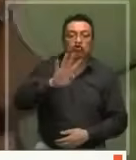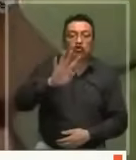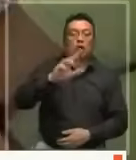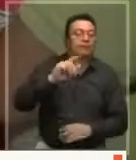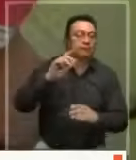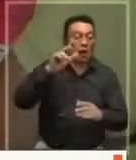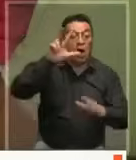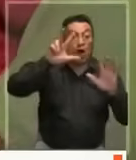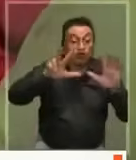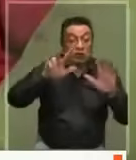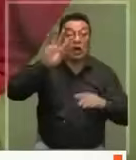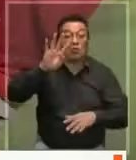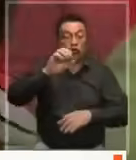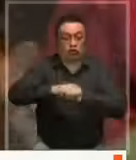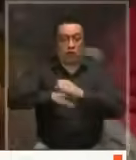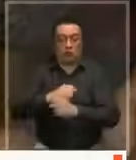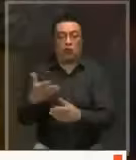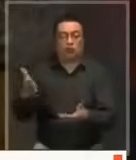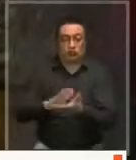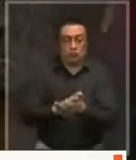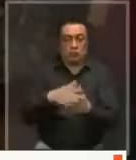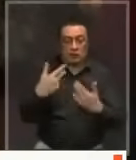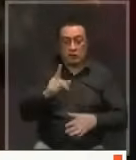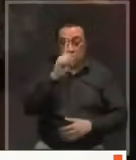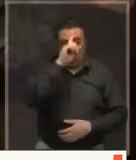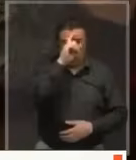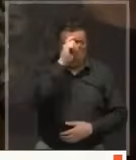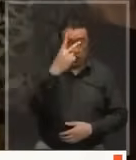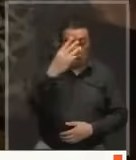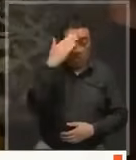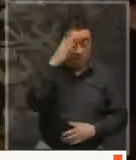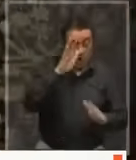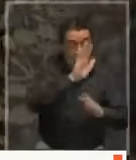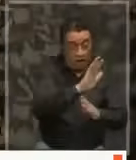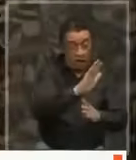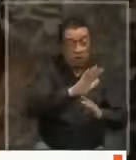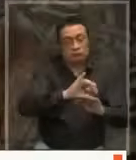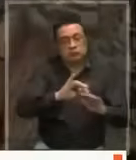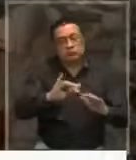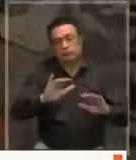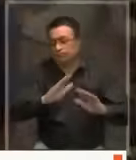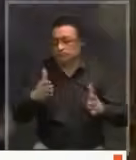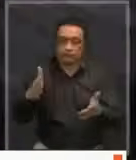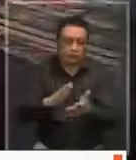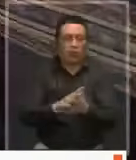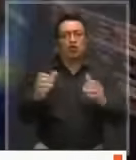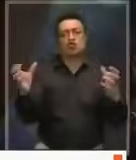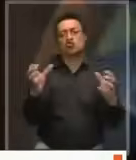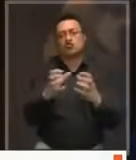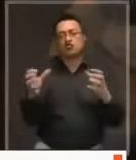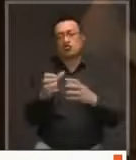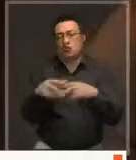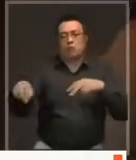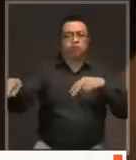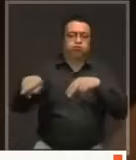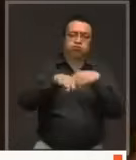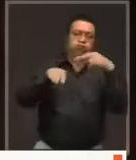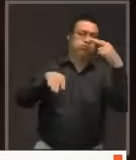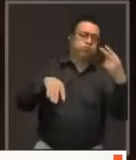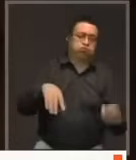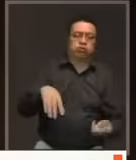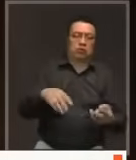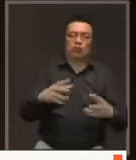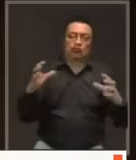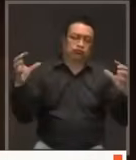años, quien murió luego de haber estado hospitalizado durante 2 días, porque, como tú lo contabas y como lo escuchábamos en la nota